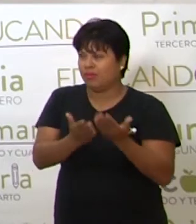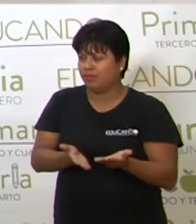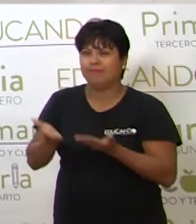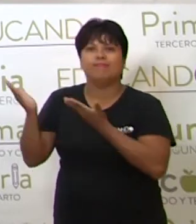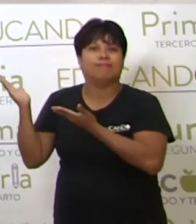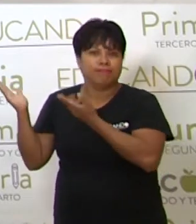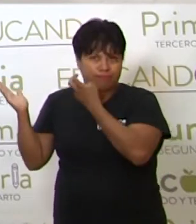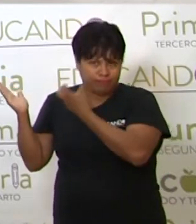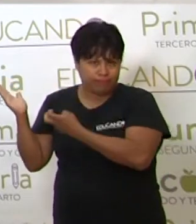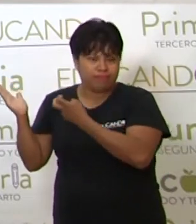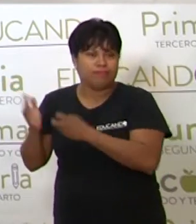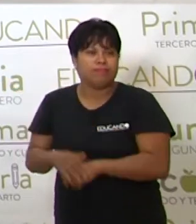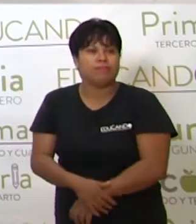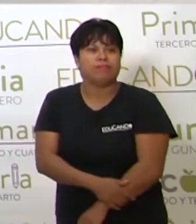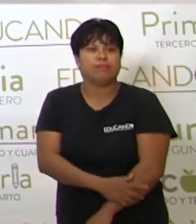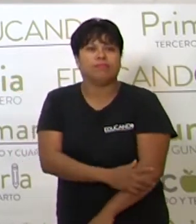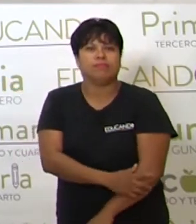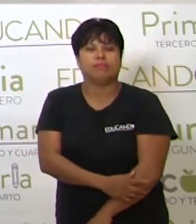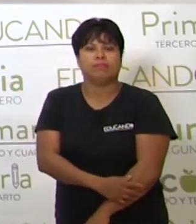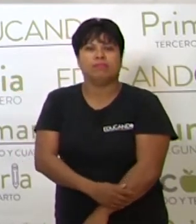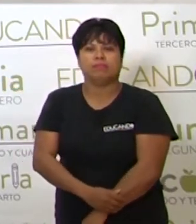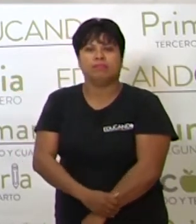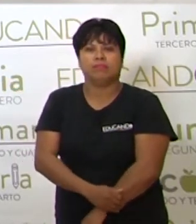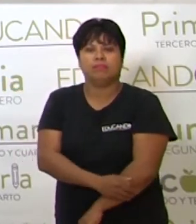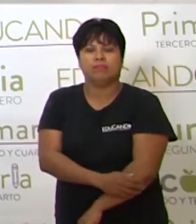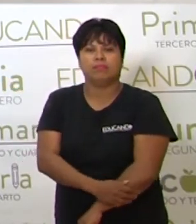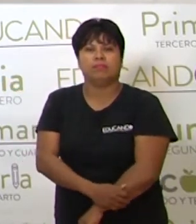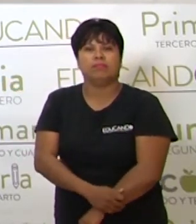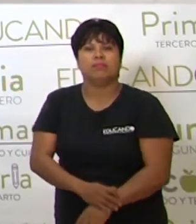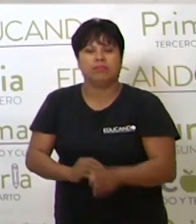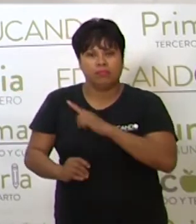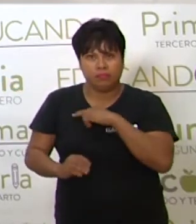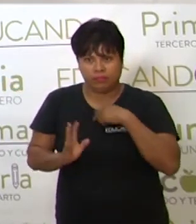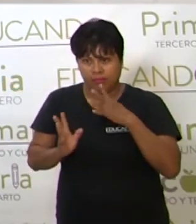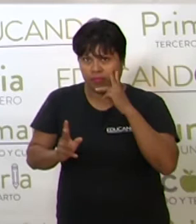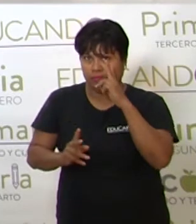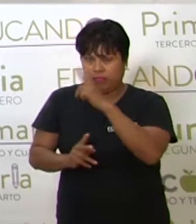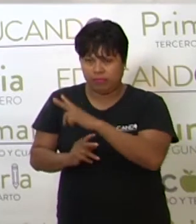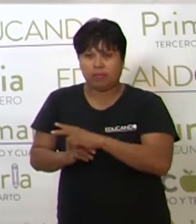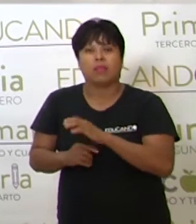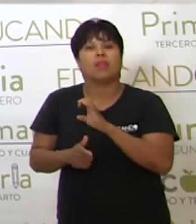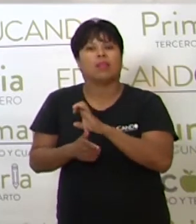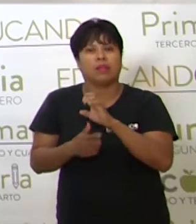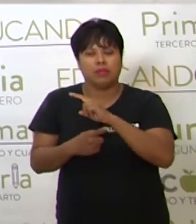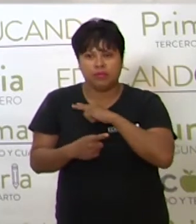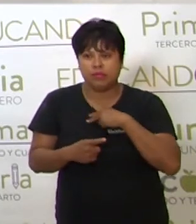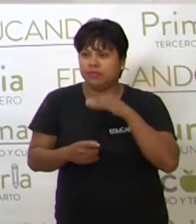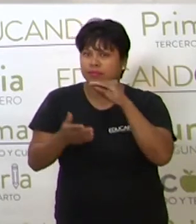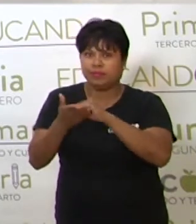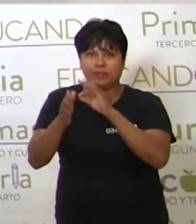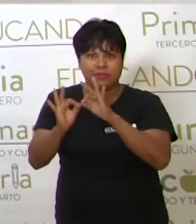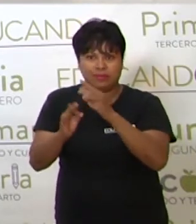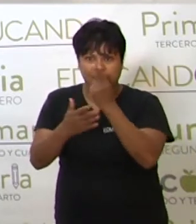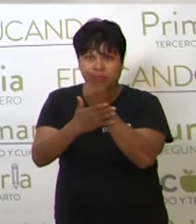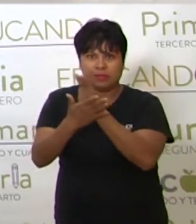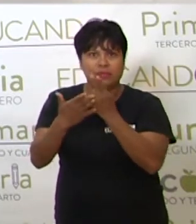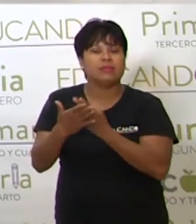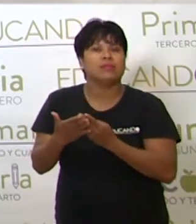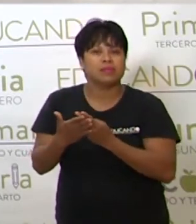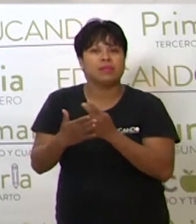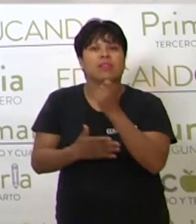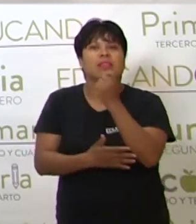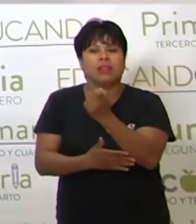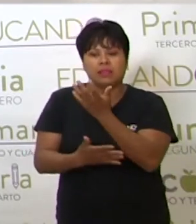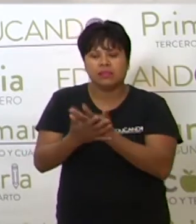con esta con esa fracción que está aquí ya lo estamos representando entonces hemos representado niños gráficamente lo